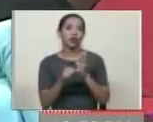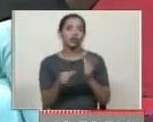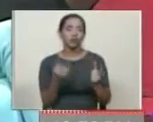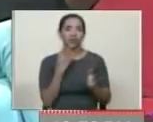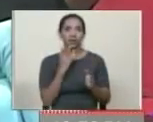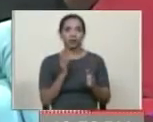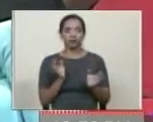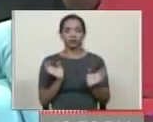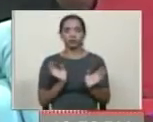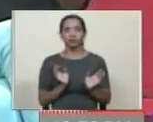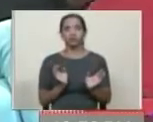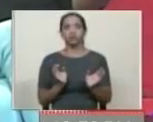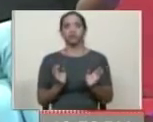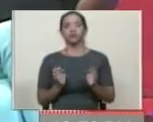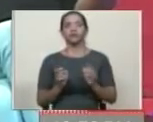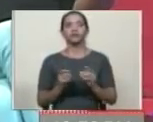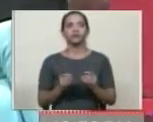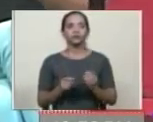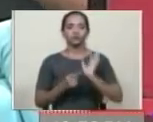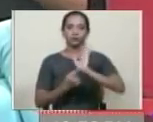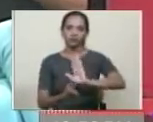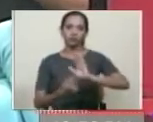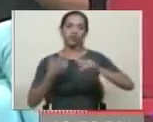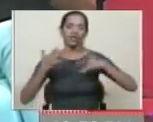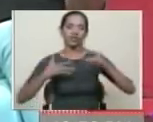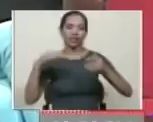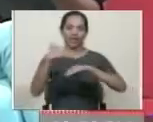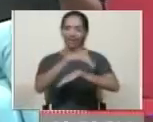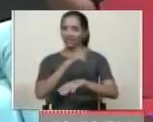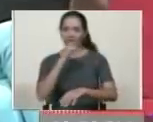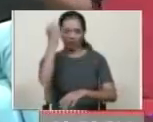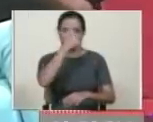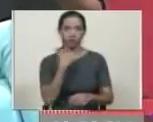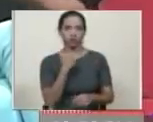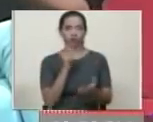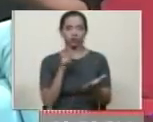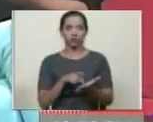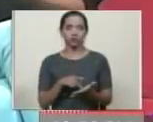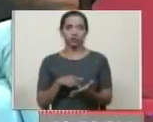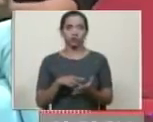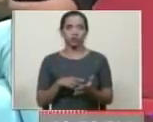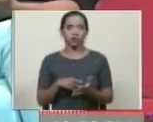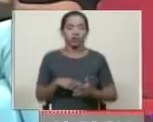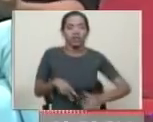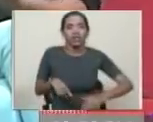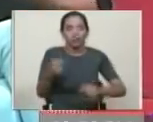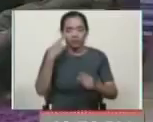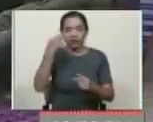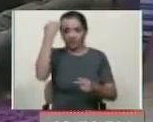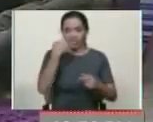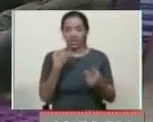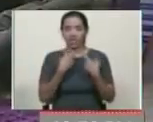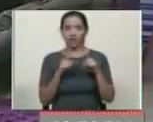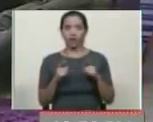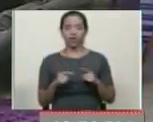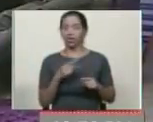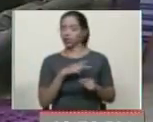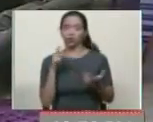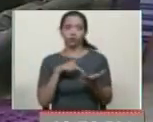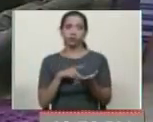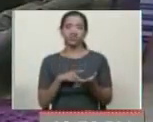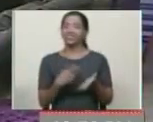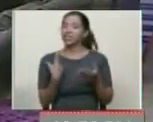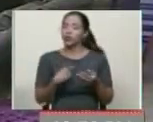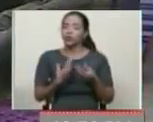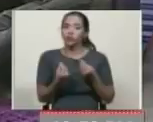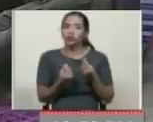transmito una actividad en la calle y no aparezco, fíjate lo que te estoy diciendo del tema de los perfiles, ¿no?, individuales. Y no aparezco, tengo muchísimo